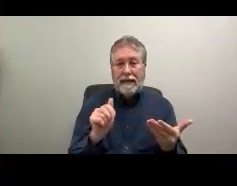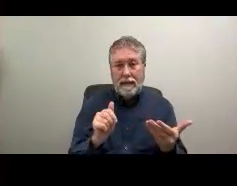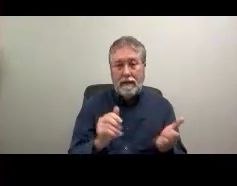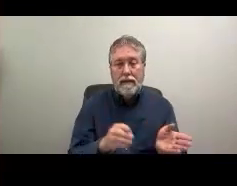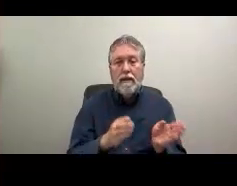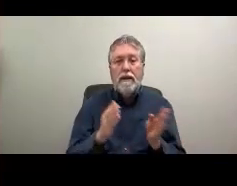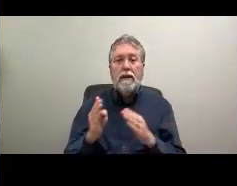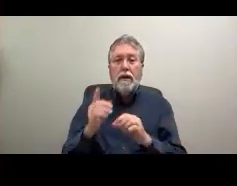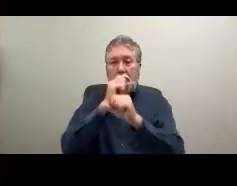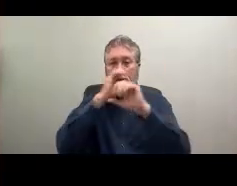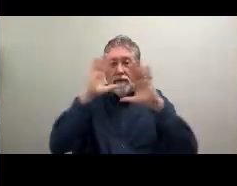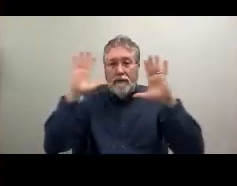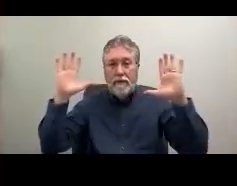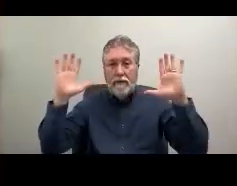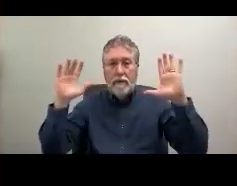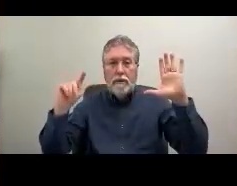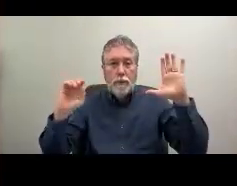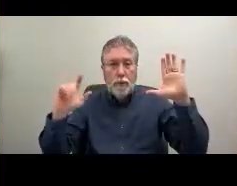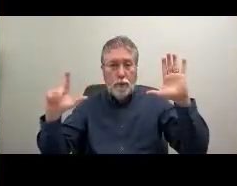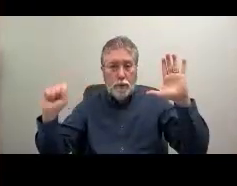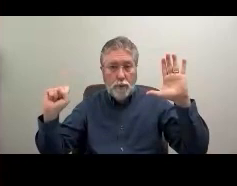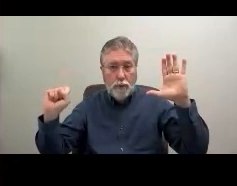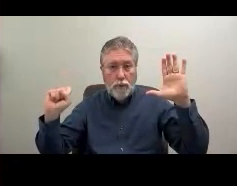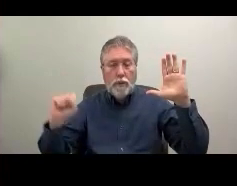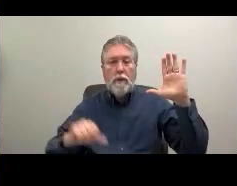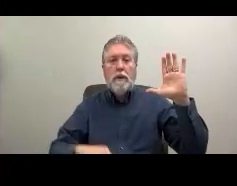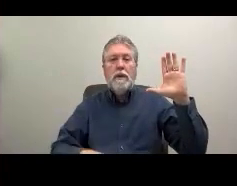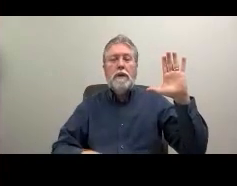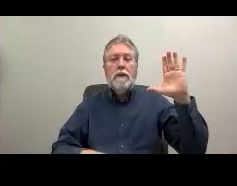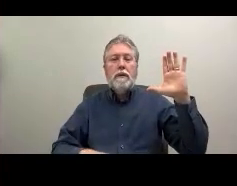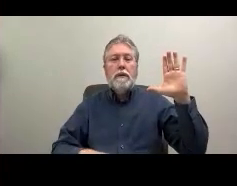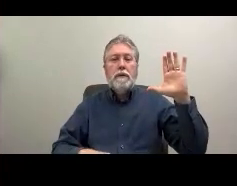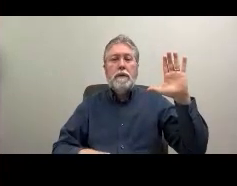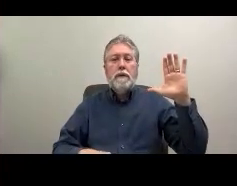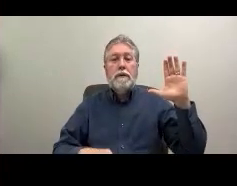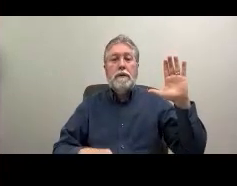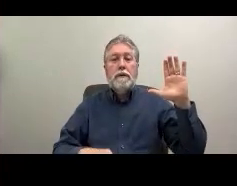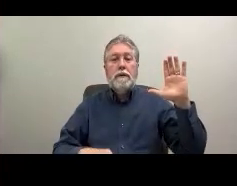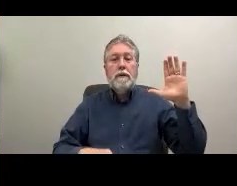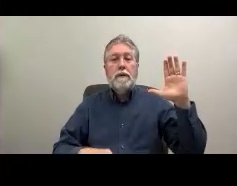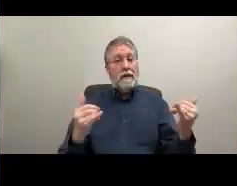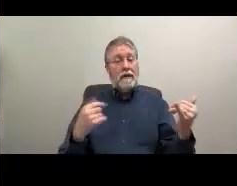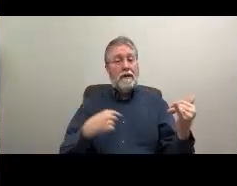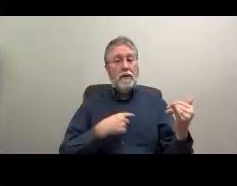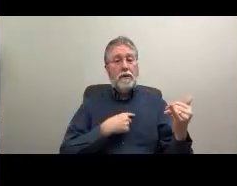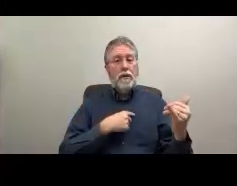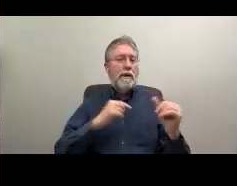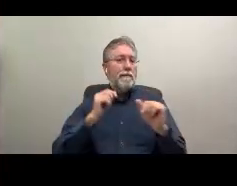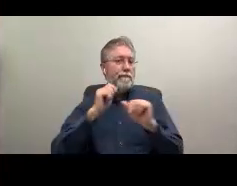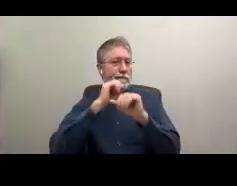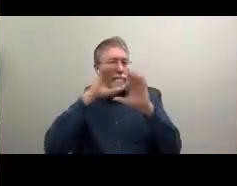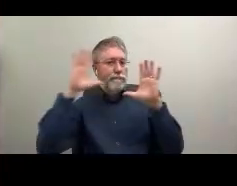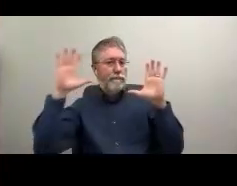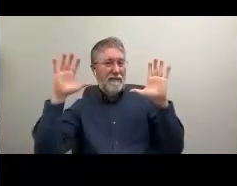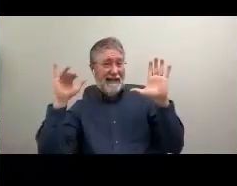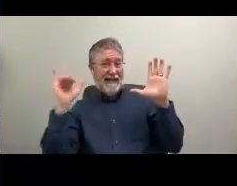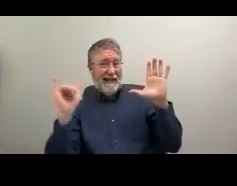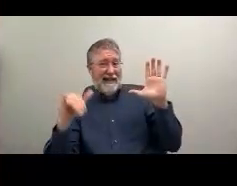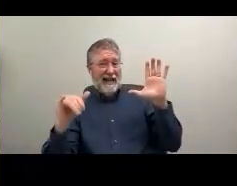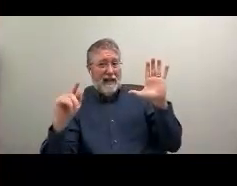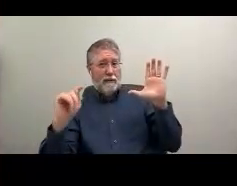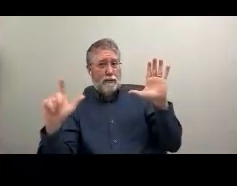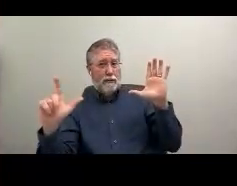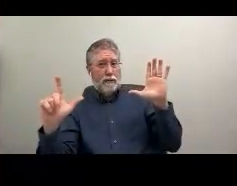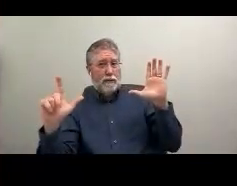de visualización. Y solo para compartir en este momento, visualizamos esa herramienta como algo que no está necesariamente